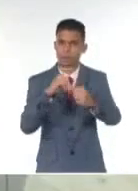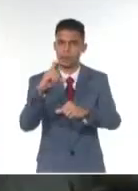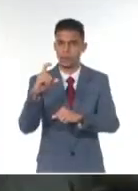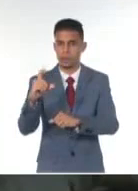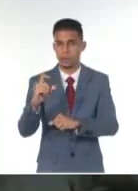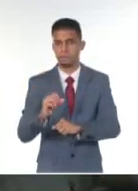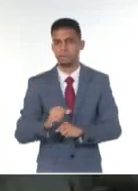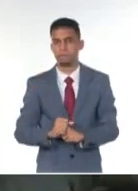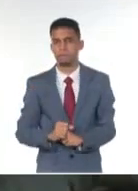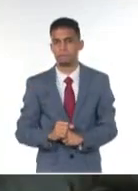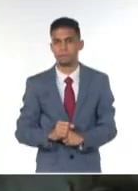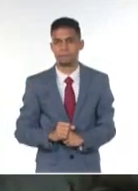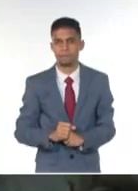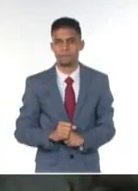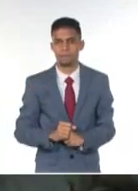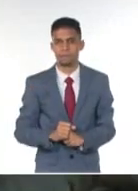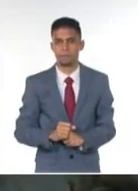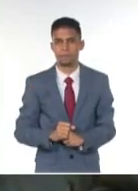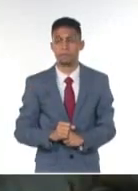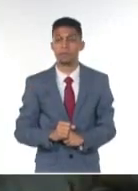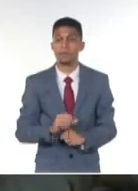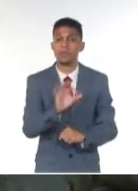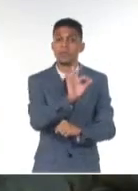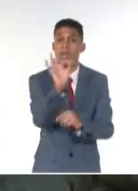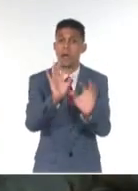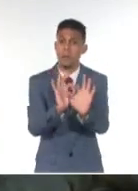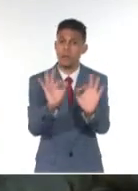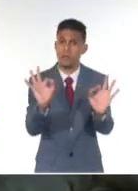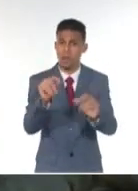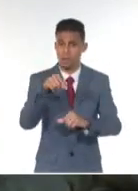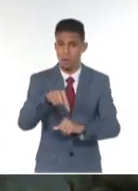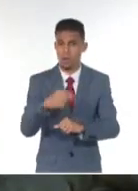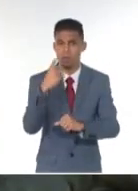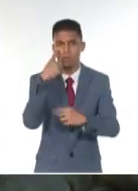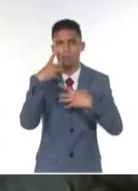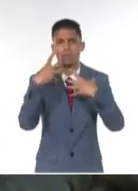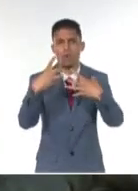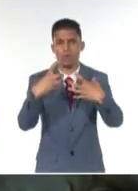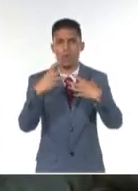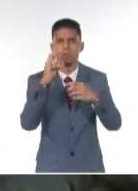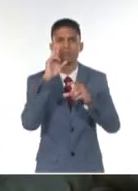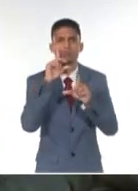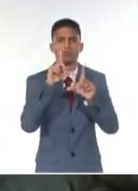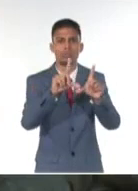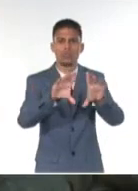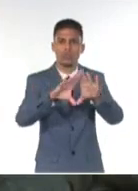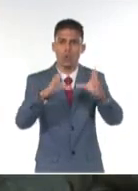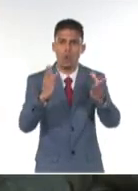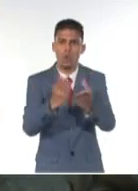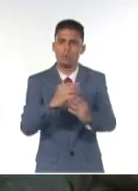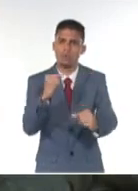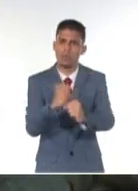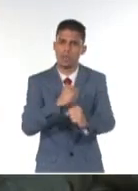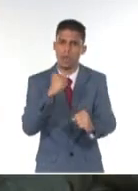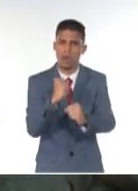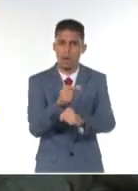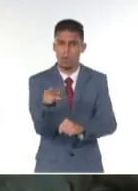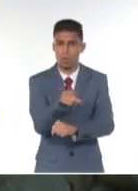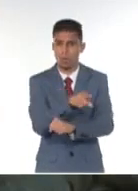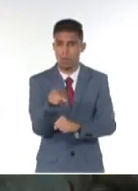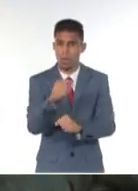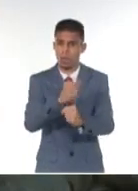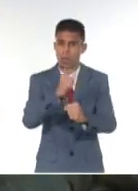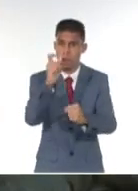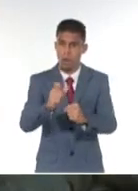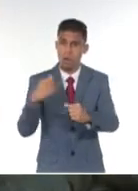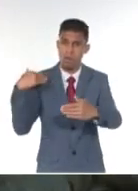Cuba. En una ocasión como esta, es importante señalar la especial admiración y el respeto de la